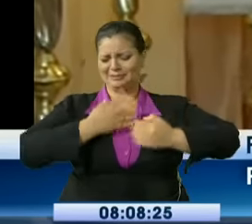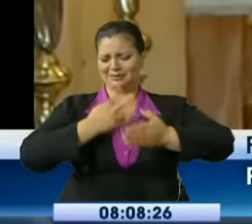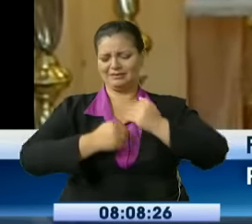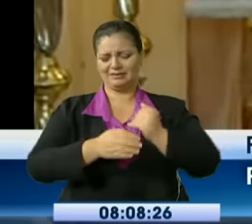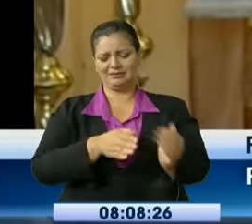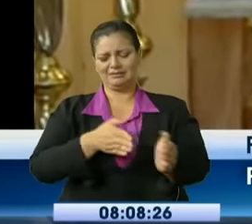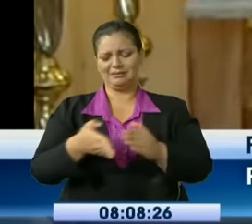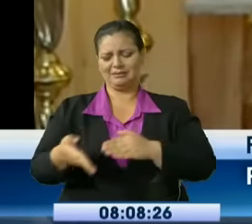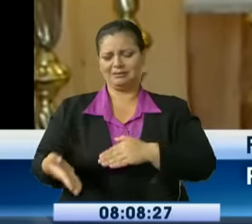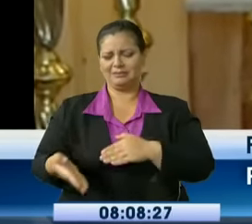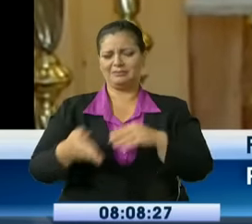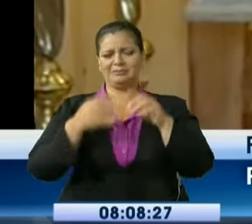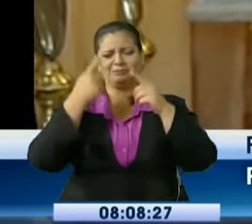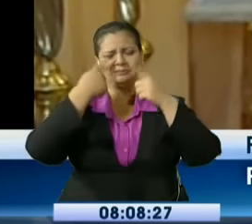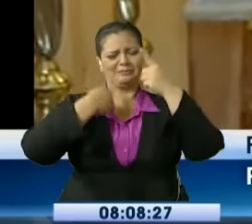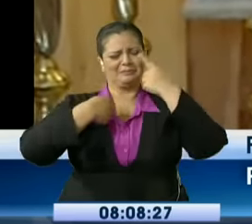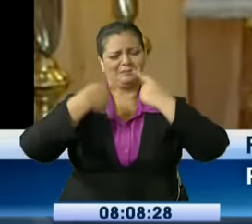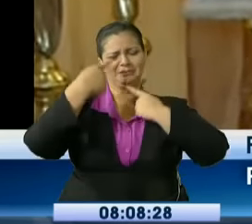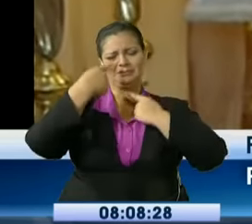en antes, no.